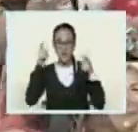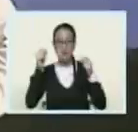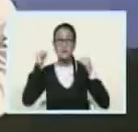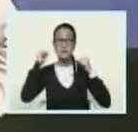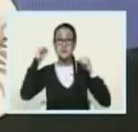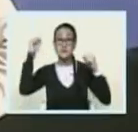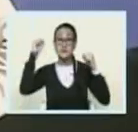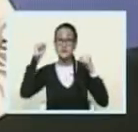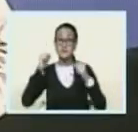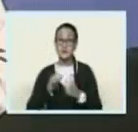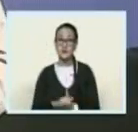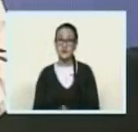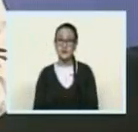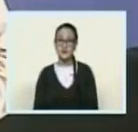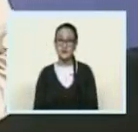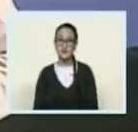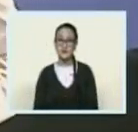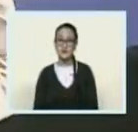¡Chávez vive y vive!